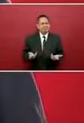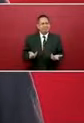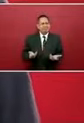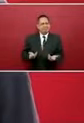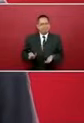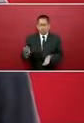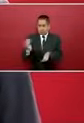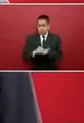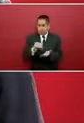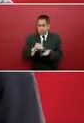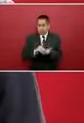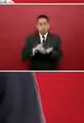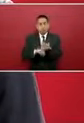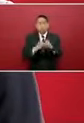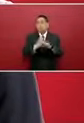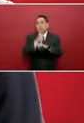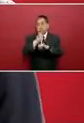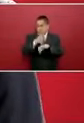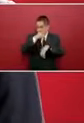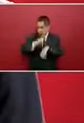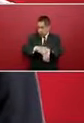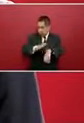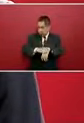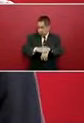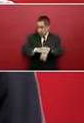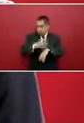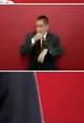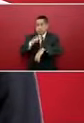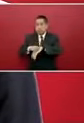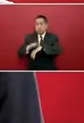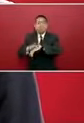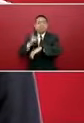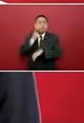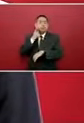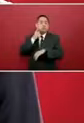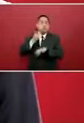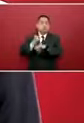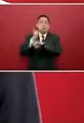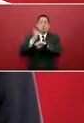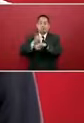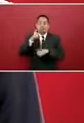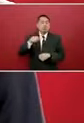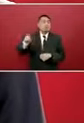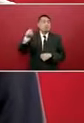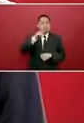en los estados, y aprovecho también para decir a los legisladores, sobre todo a los que